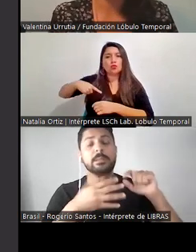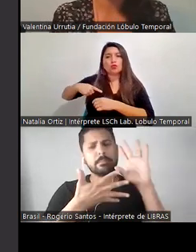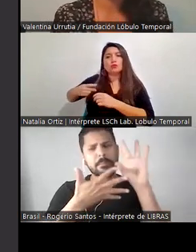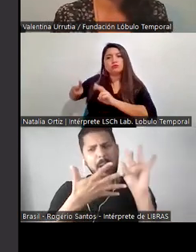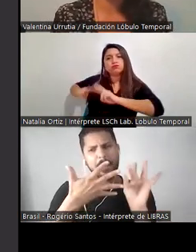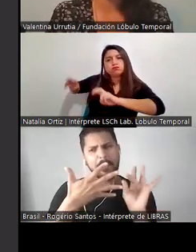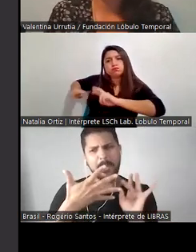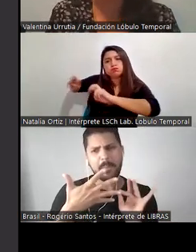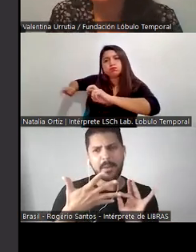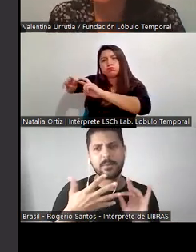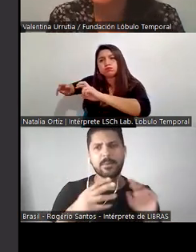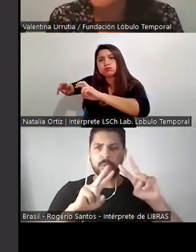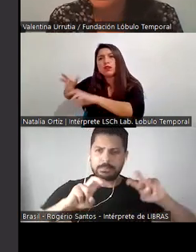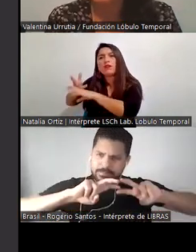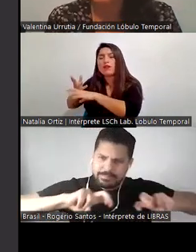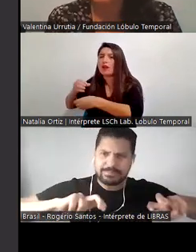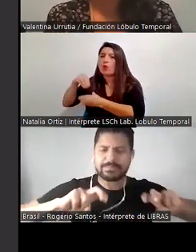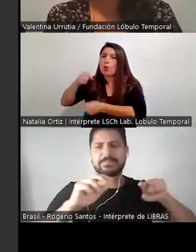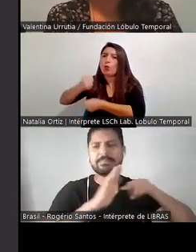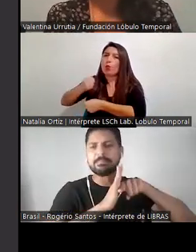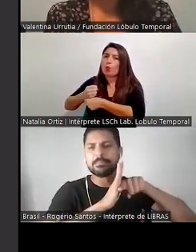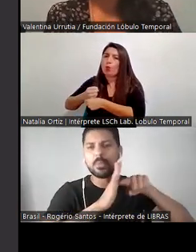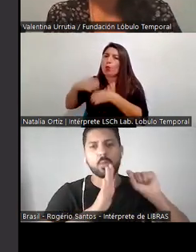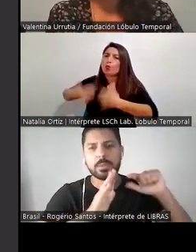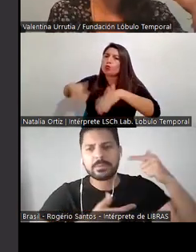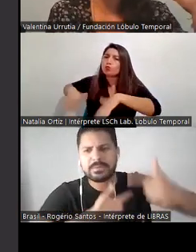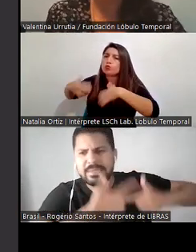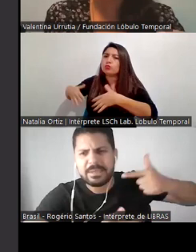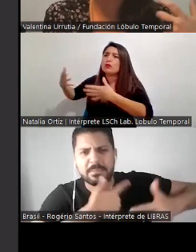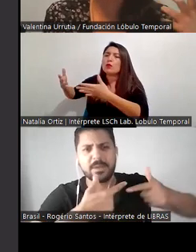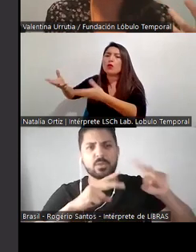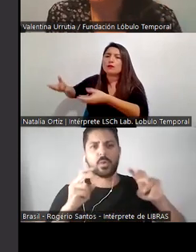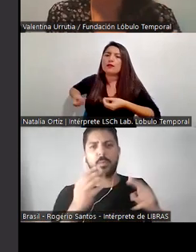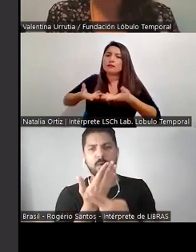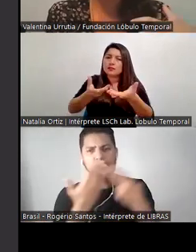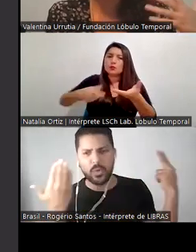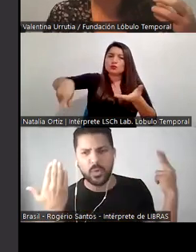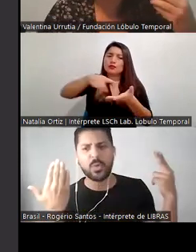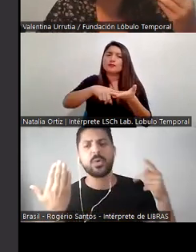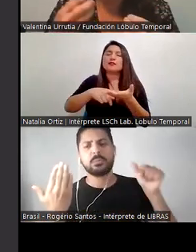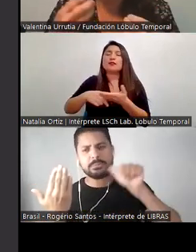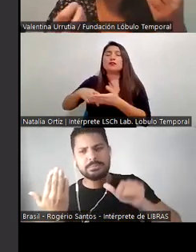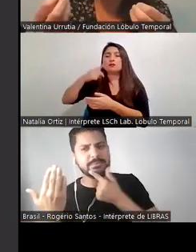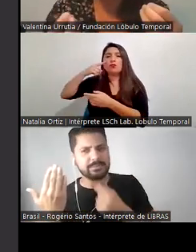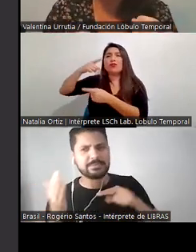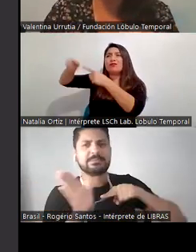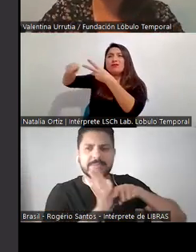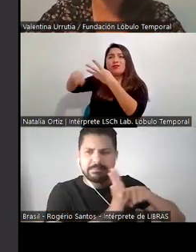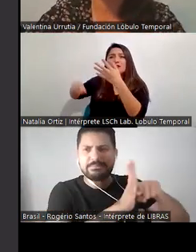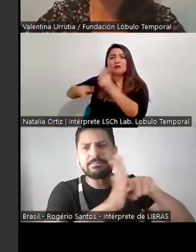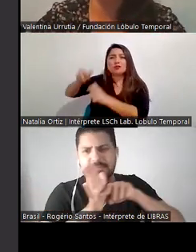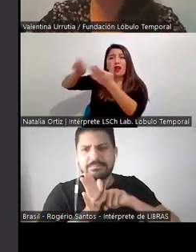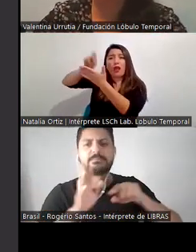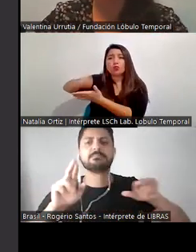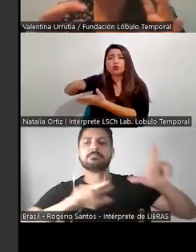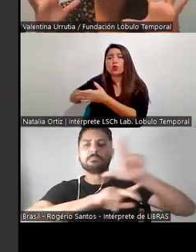¿verdad? Hubo un trabajo intenso donde revisamos autores, autoras, donde revisamos distintos